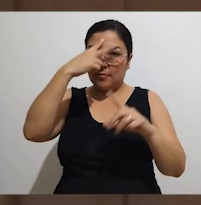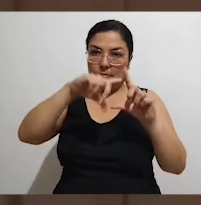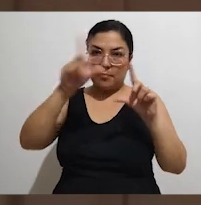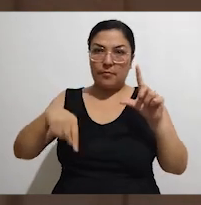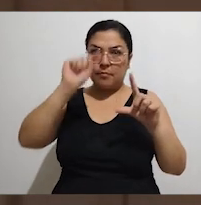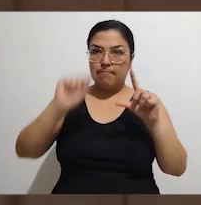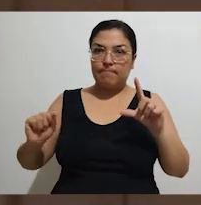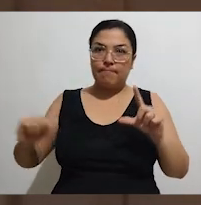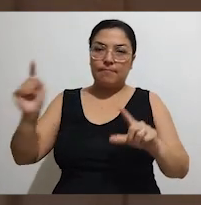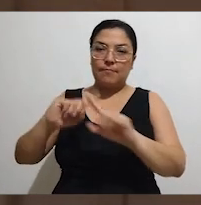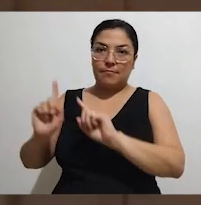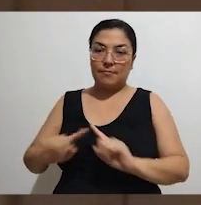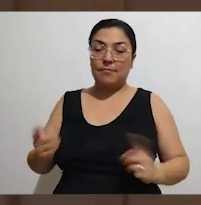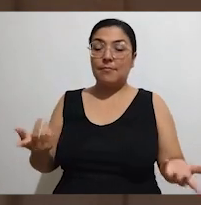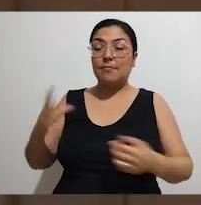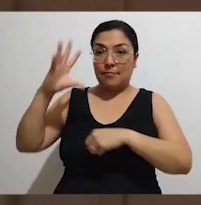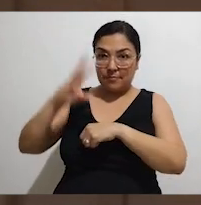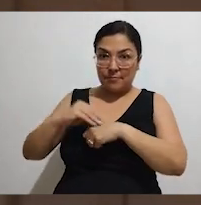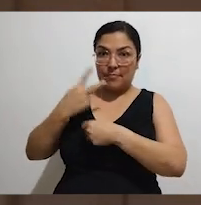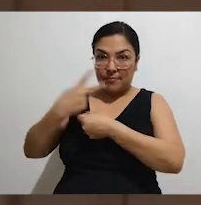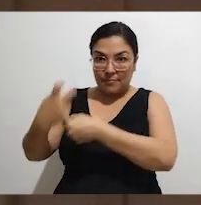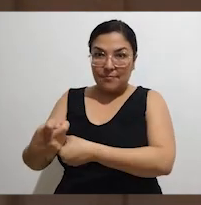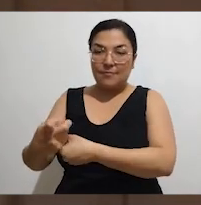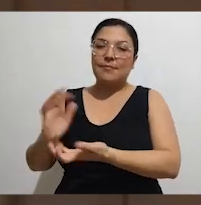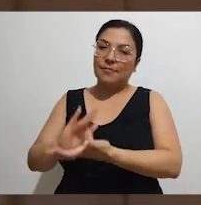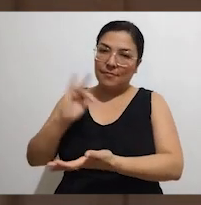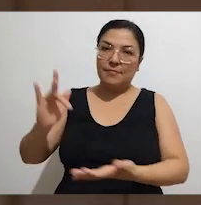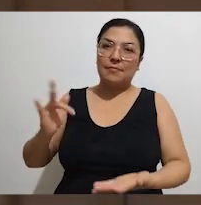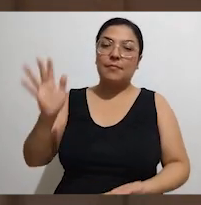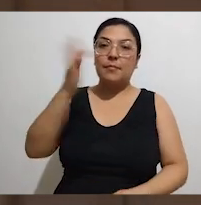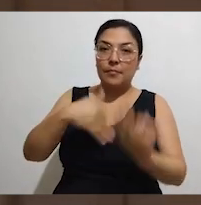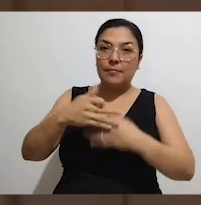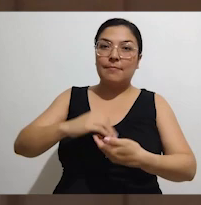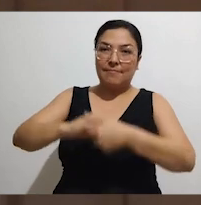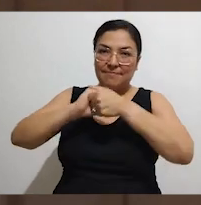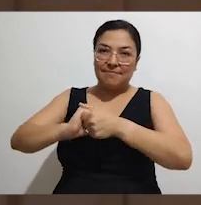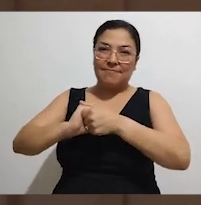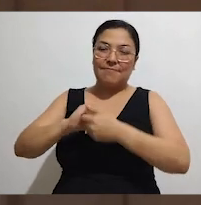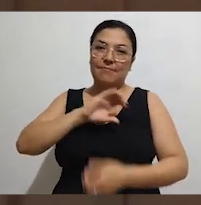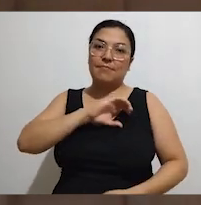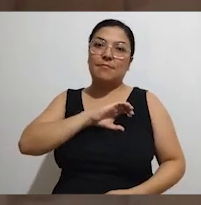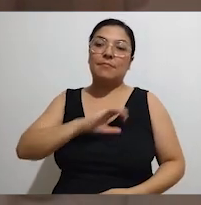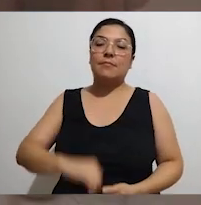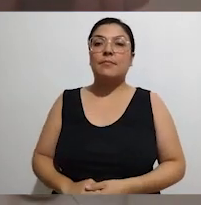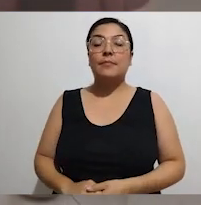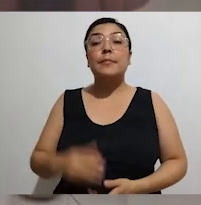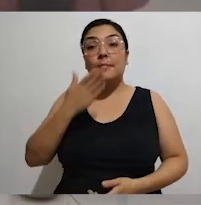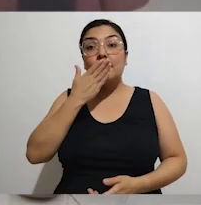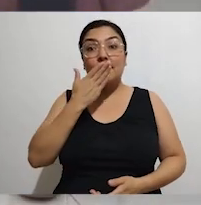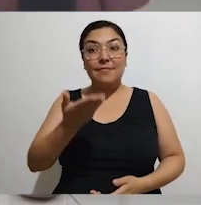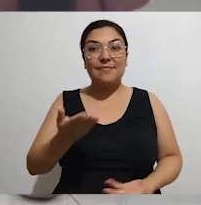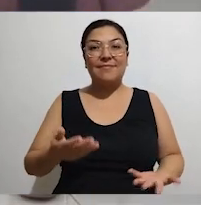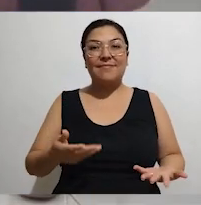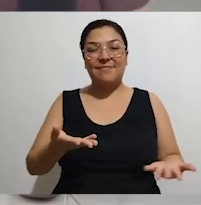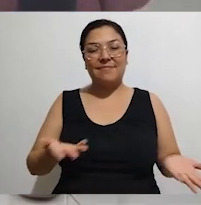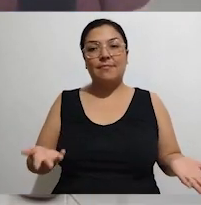gracias por permitirme estar de nueva cuenta aquí en este programa La Urna. Un saludo afectuoso a todas y a todos. Claro que sí, consejero. ¿Cómo le fue a